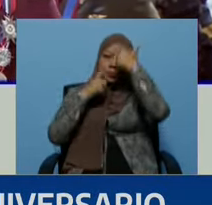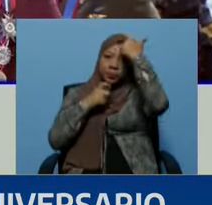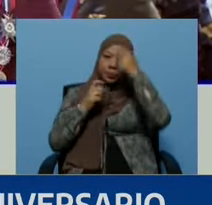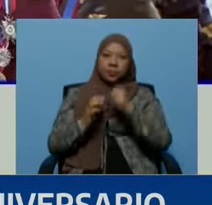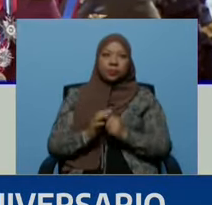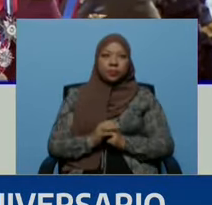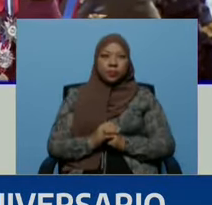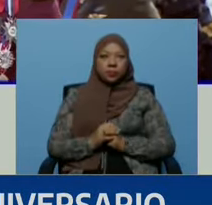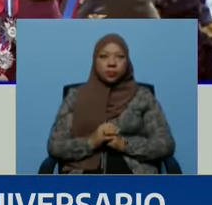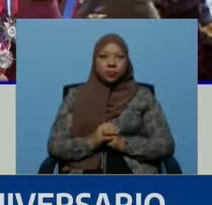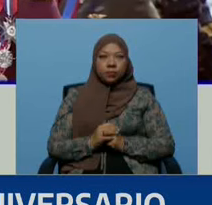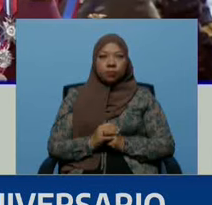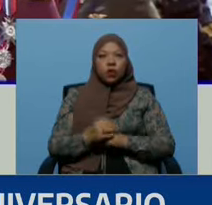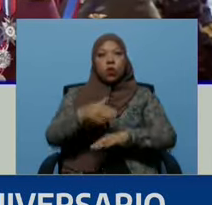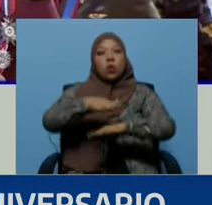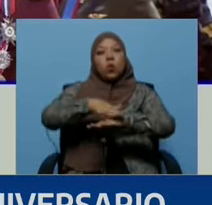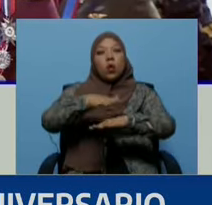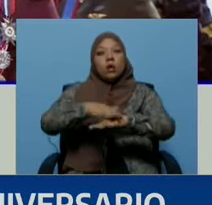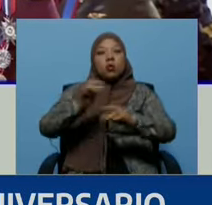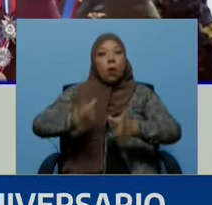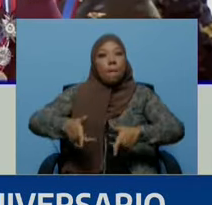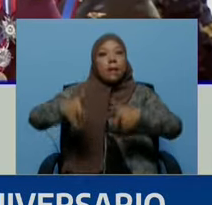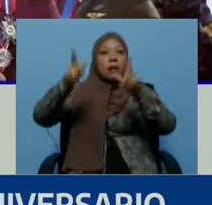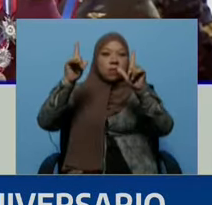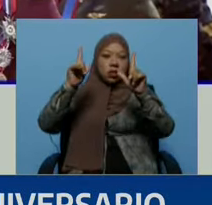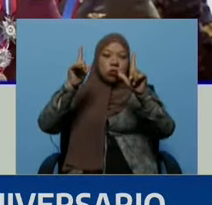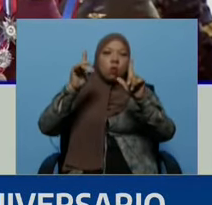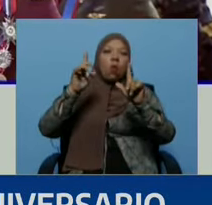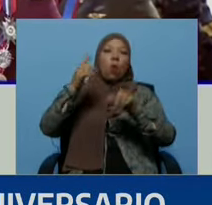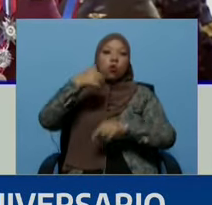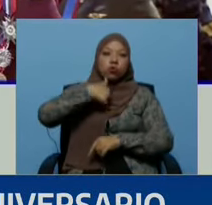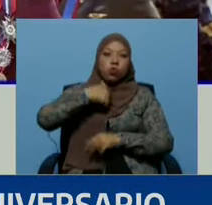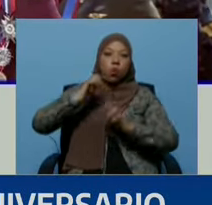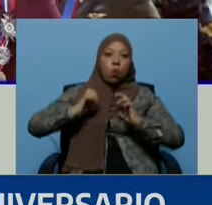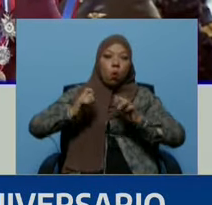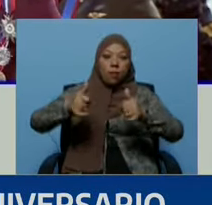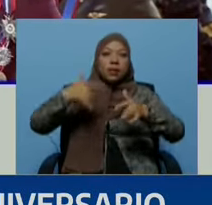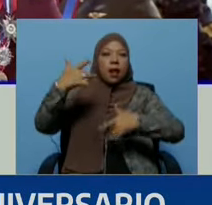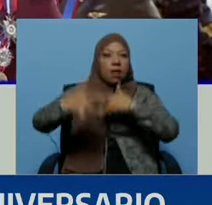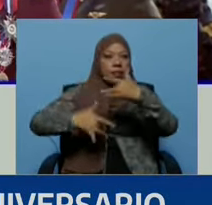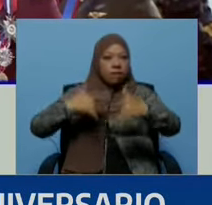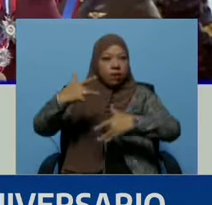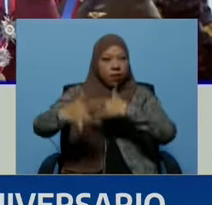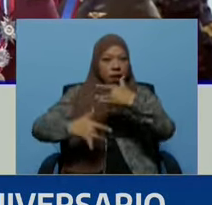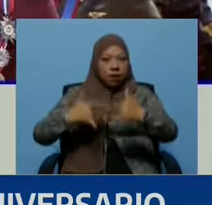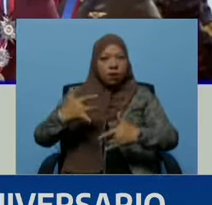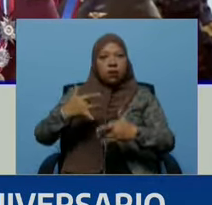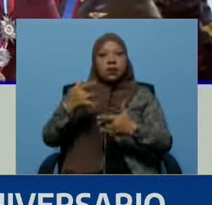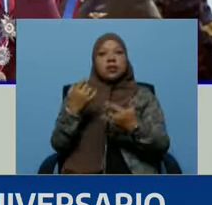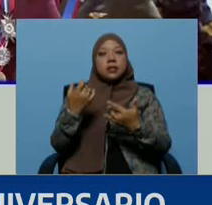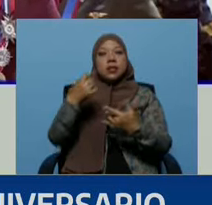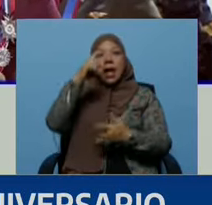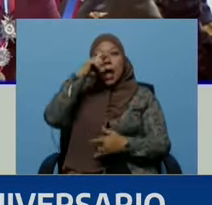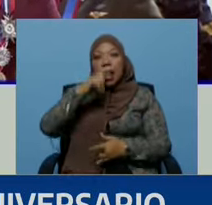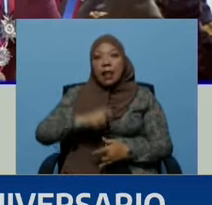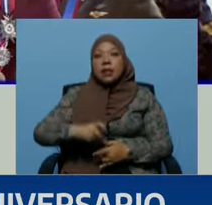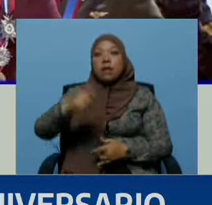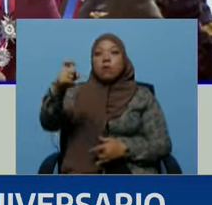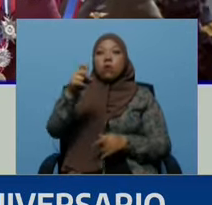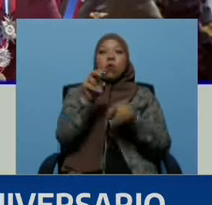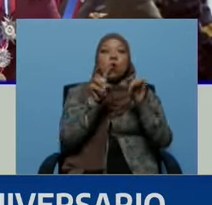Frías. Solicito su autorización para dar inicio al acto con motivo de celebrarse